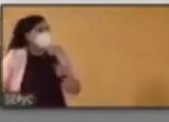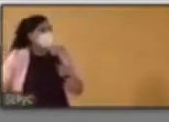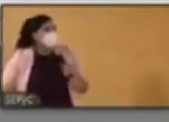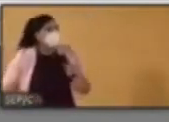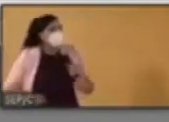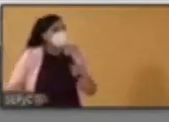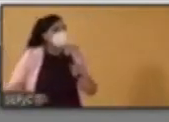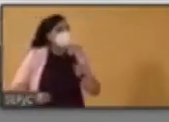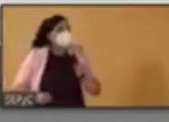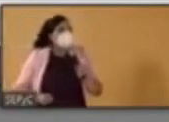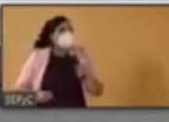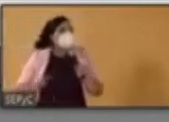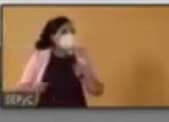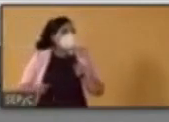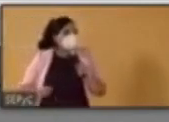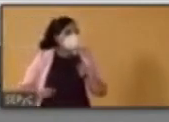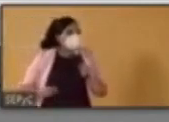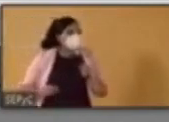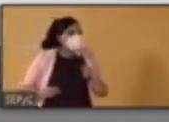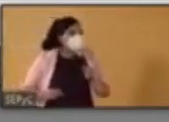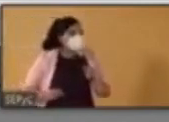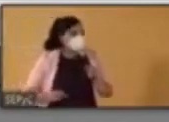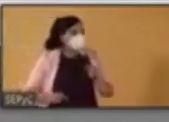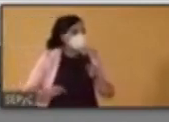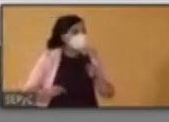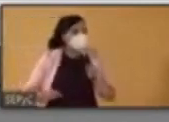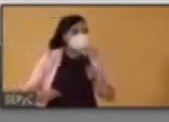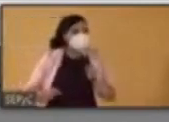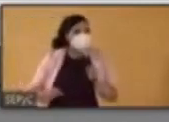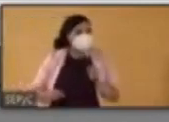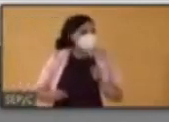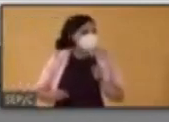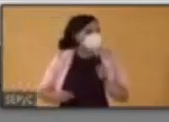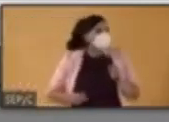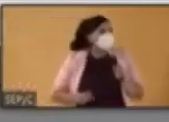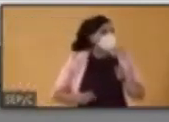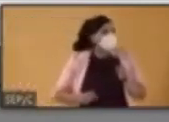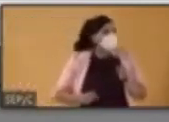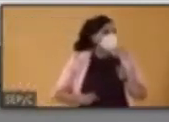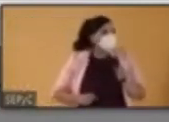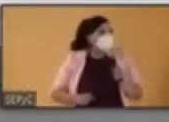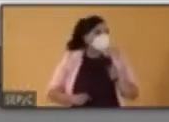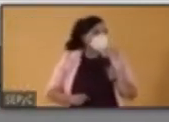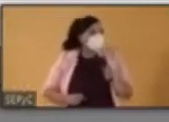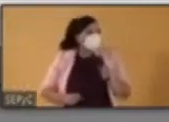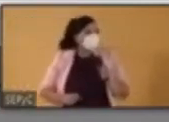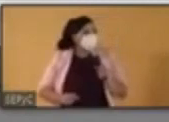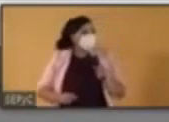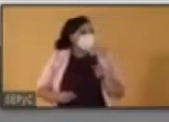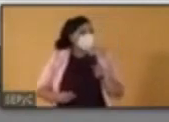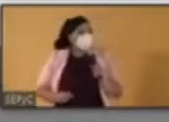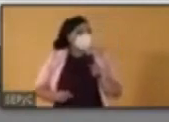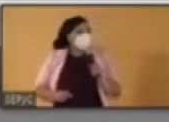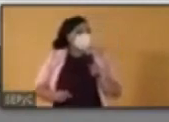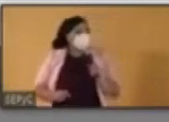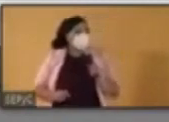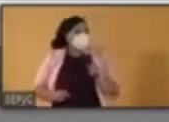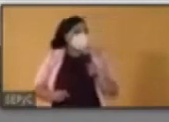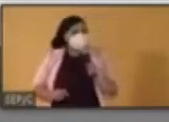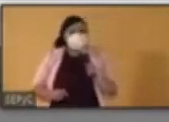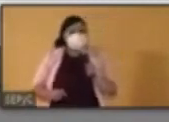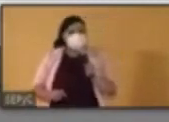podemos también identificar cuáles datos serán públicos dentro del sistema. Todos aquellos identificados con este icono